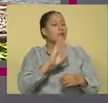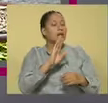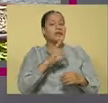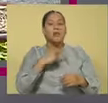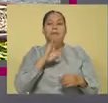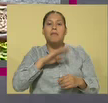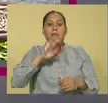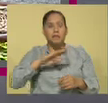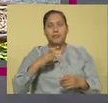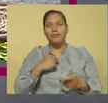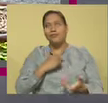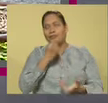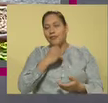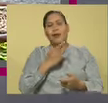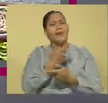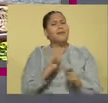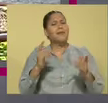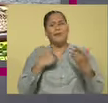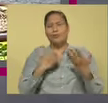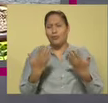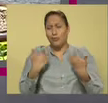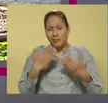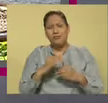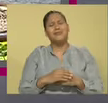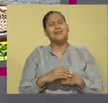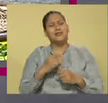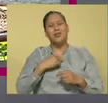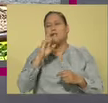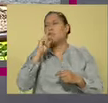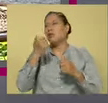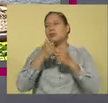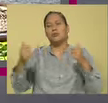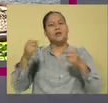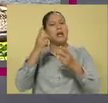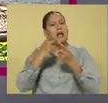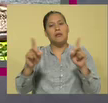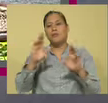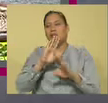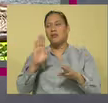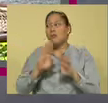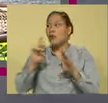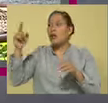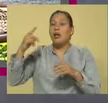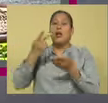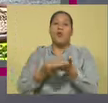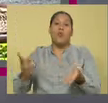¿no? No, pero sí duré poco casada con él porque la